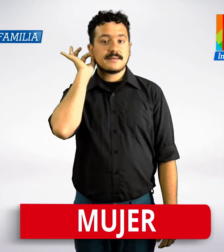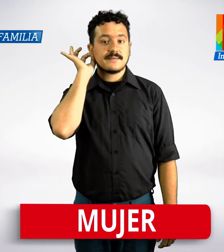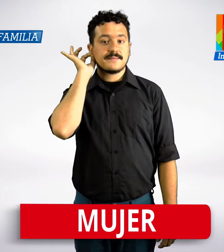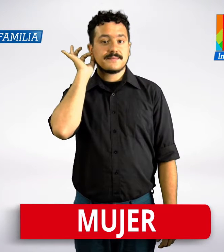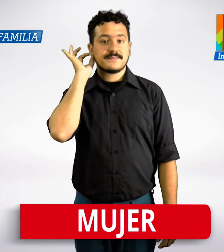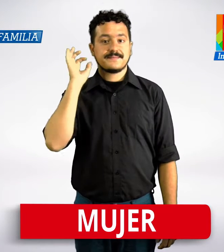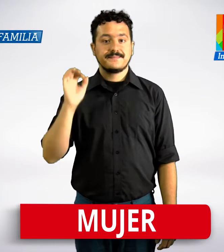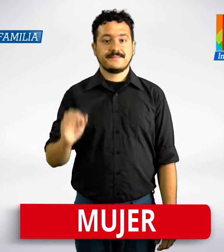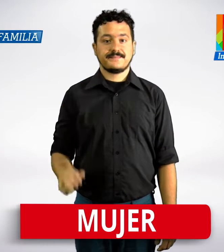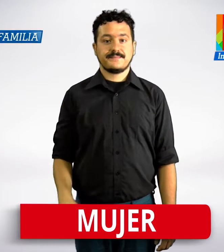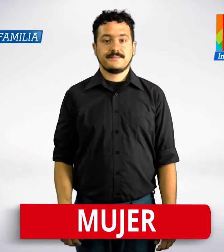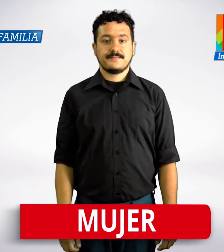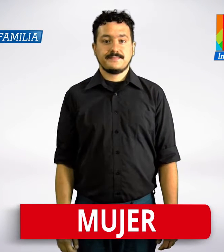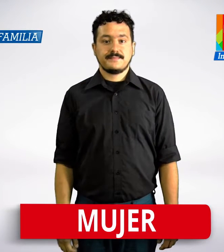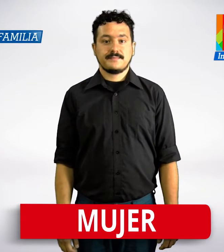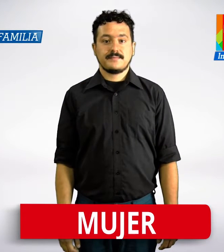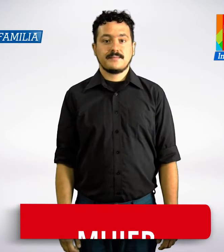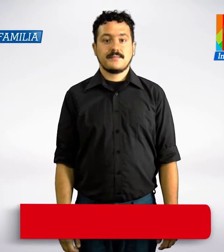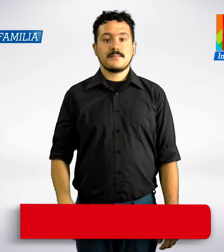mujer,